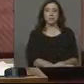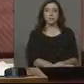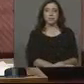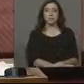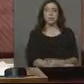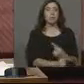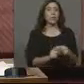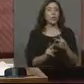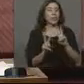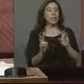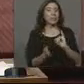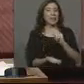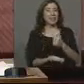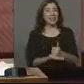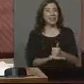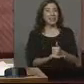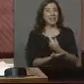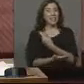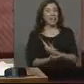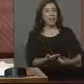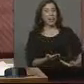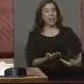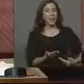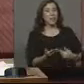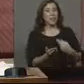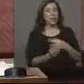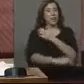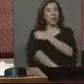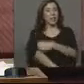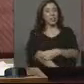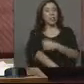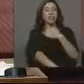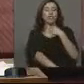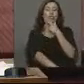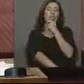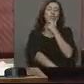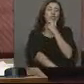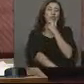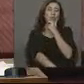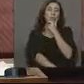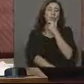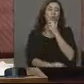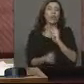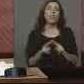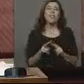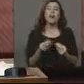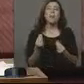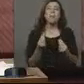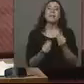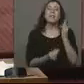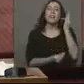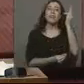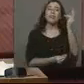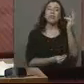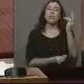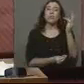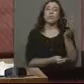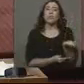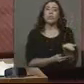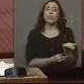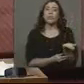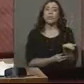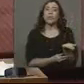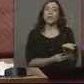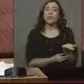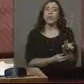con la figura del intendente como ejecutivo del gobierno regional me queda la duda respecto a lo que sucederá con la el futuro de la